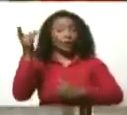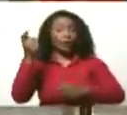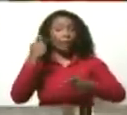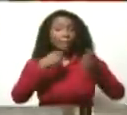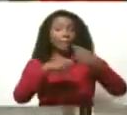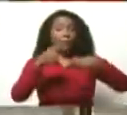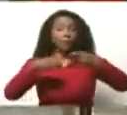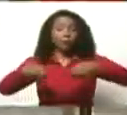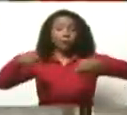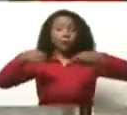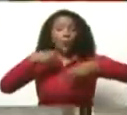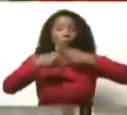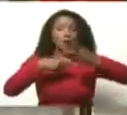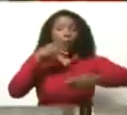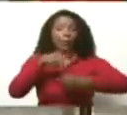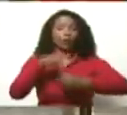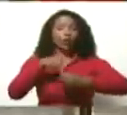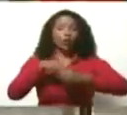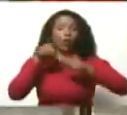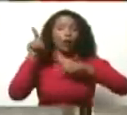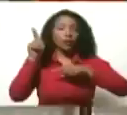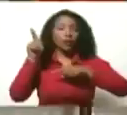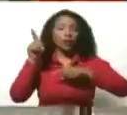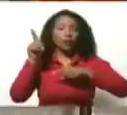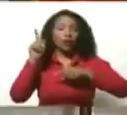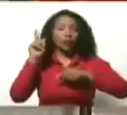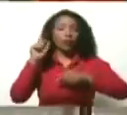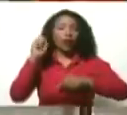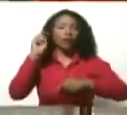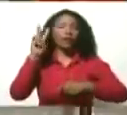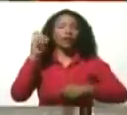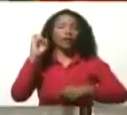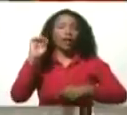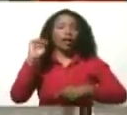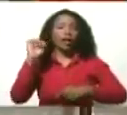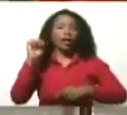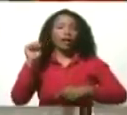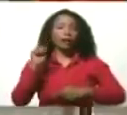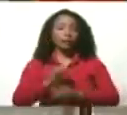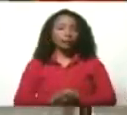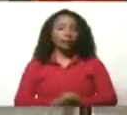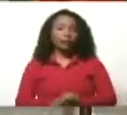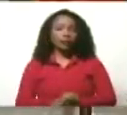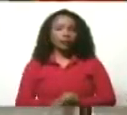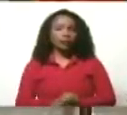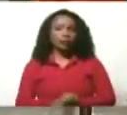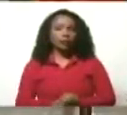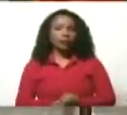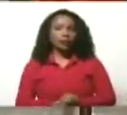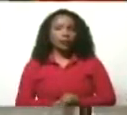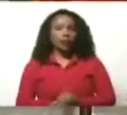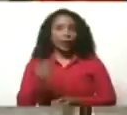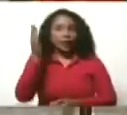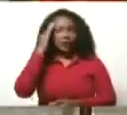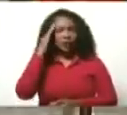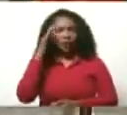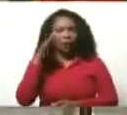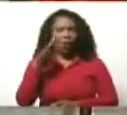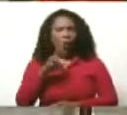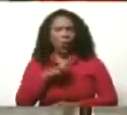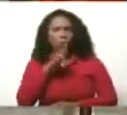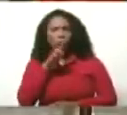y Política Petrolera, con sede en Viena, conocido como el terrible y oscuro